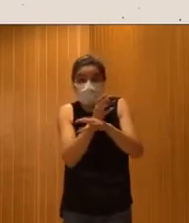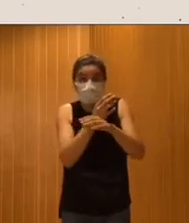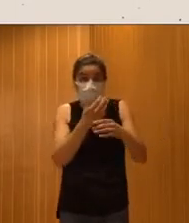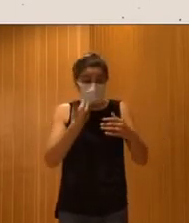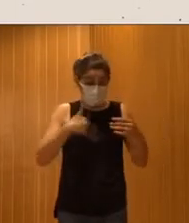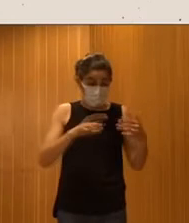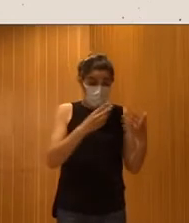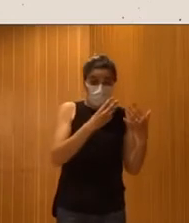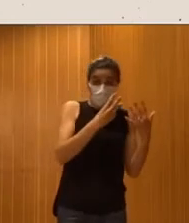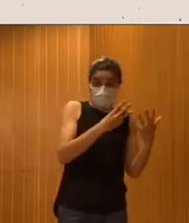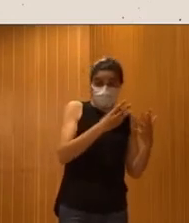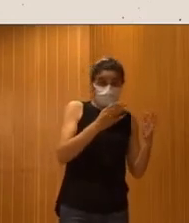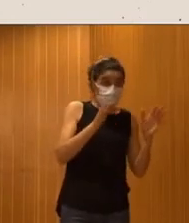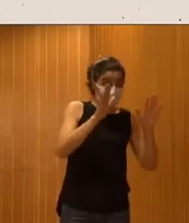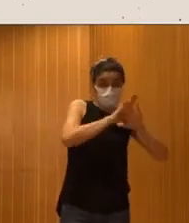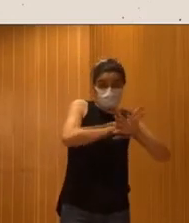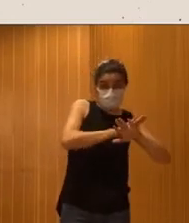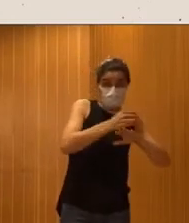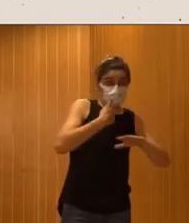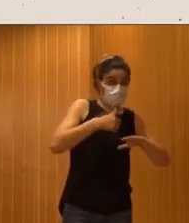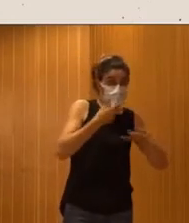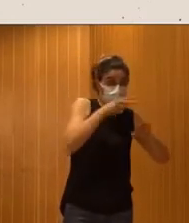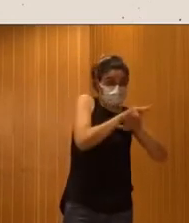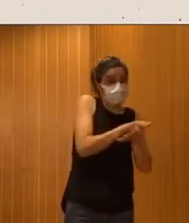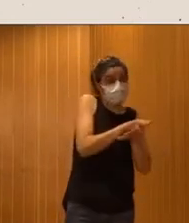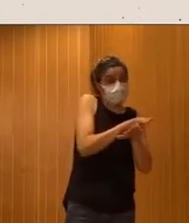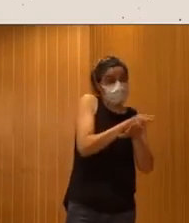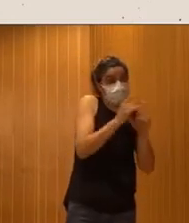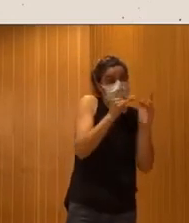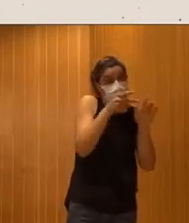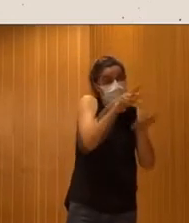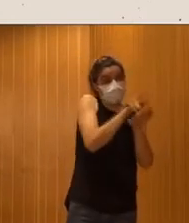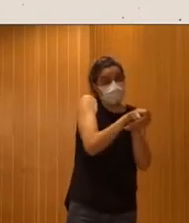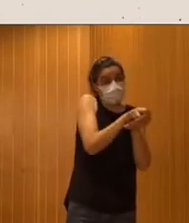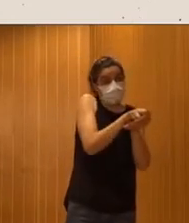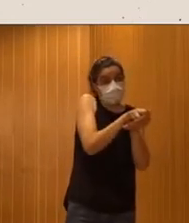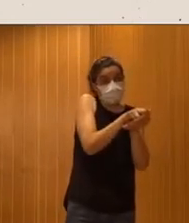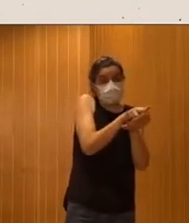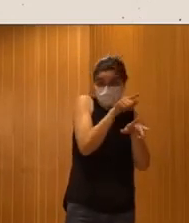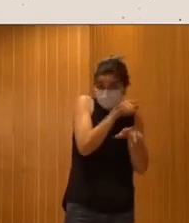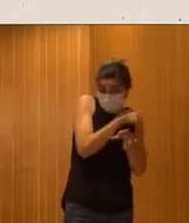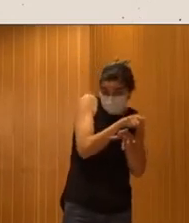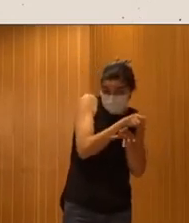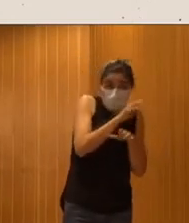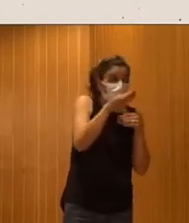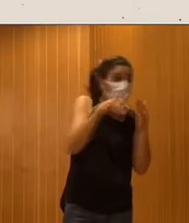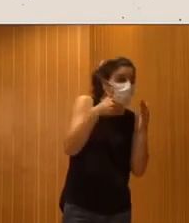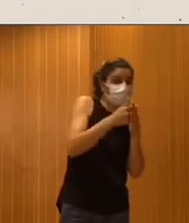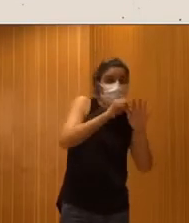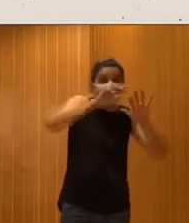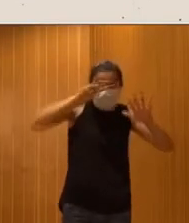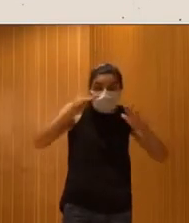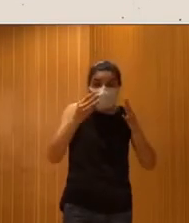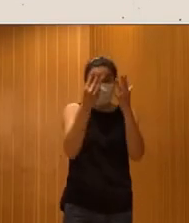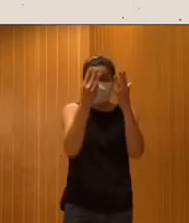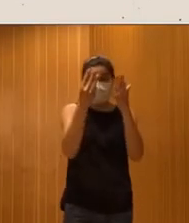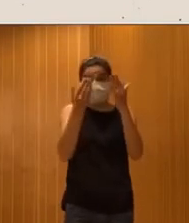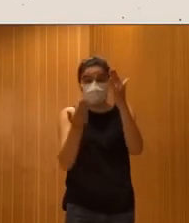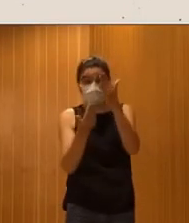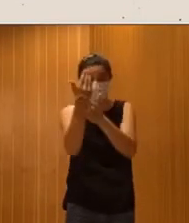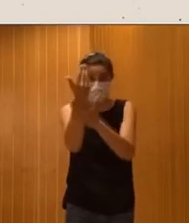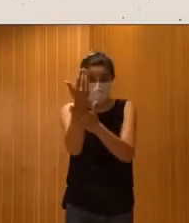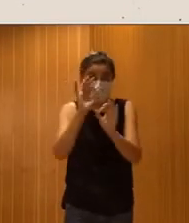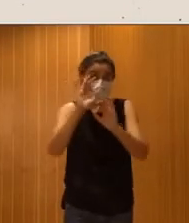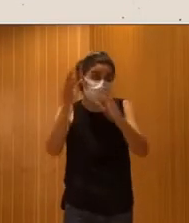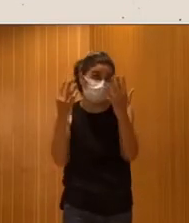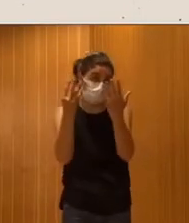las 8 ya hay gente de residencias acostada en la cama y se pretende que estas personas estén en la cama hasta las 8 o hasta las 9